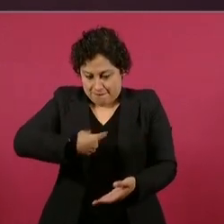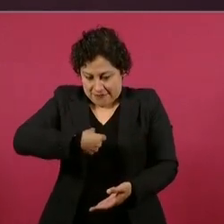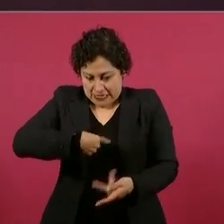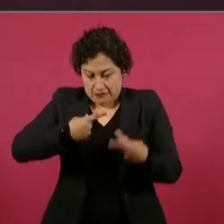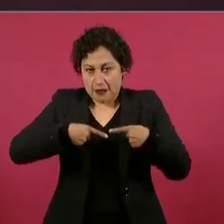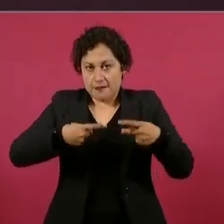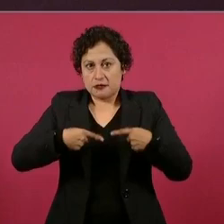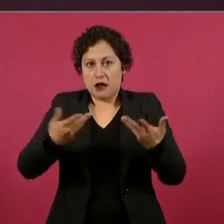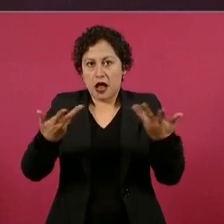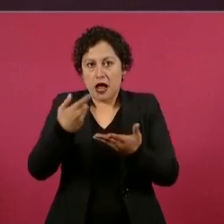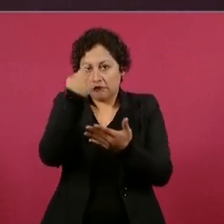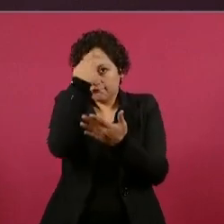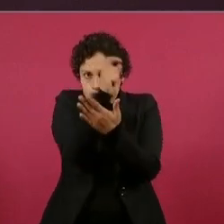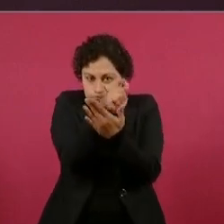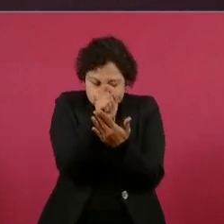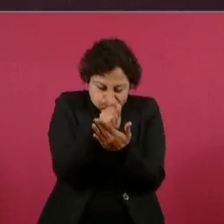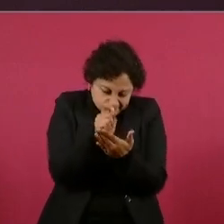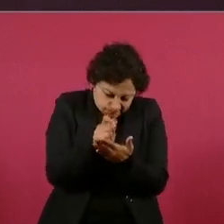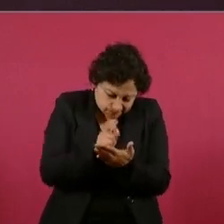Y